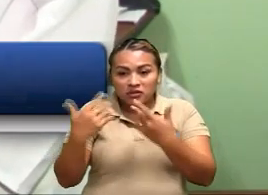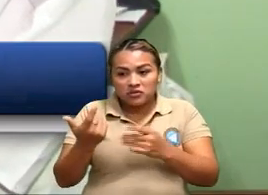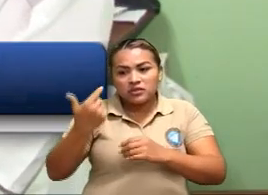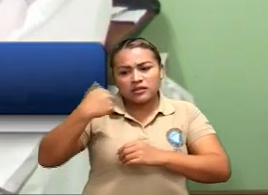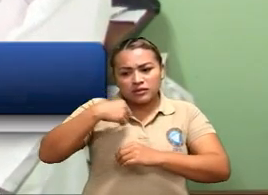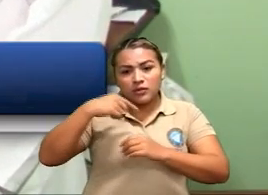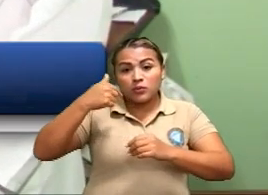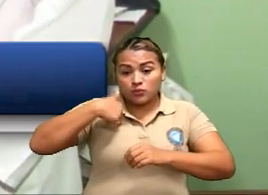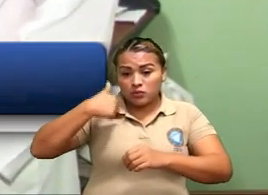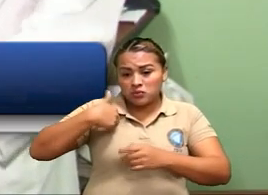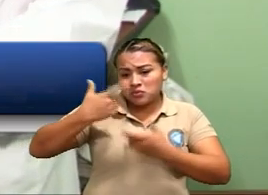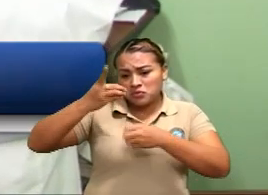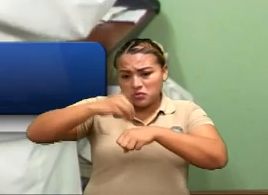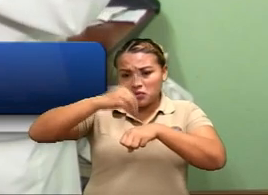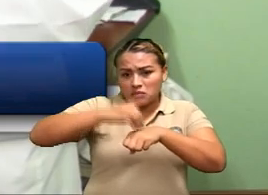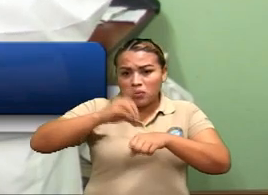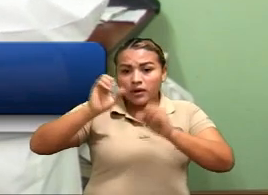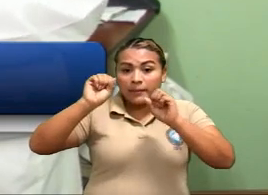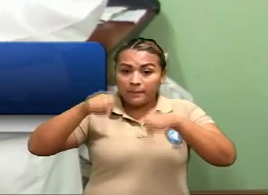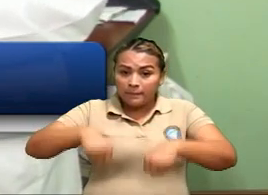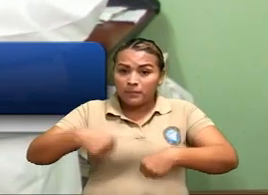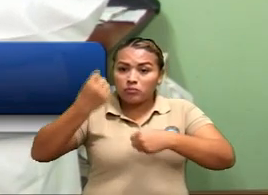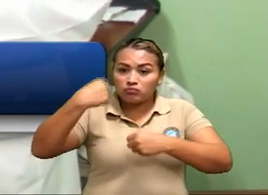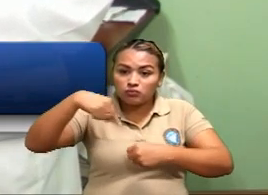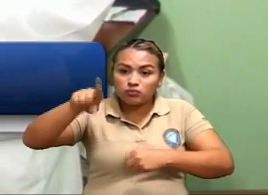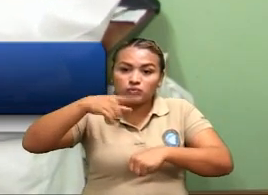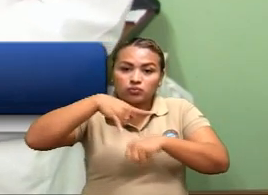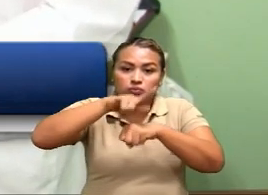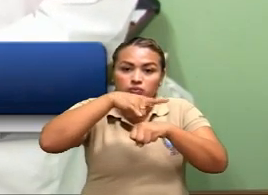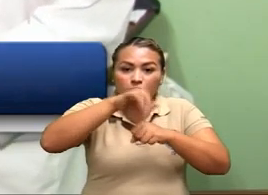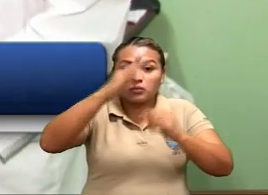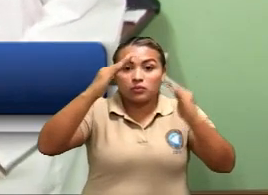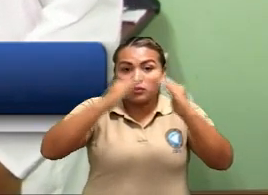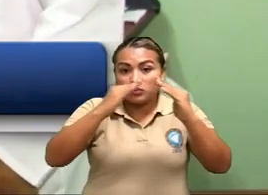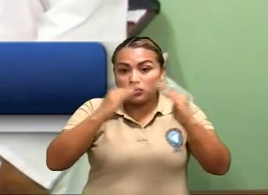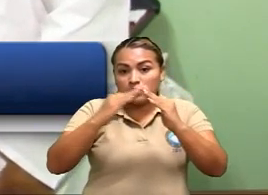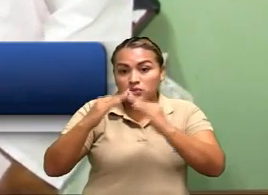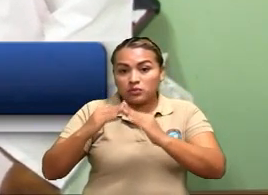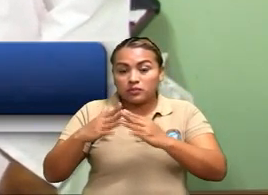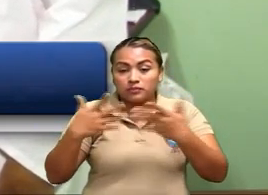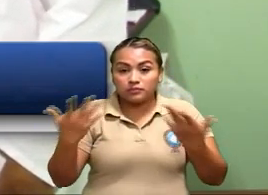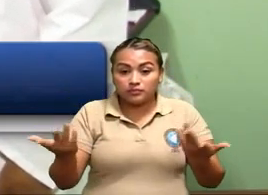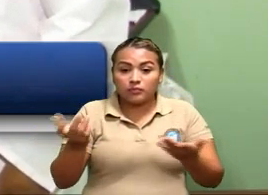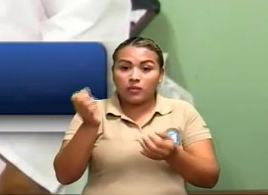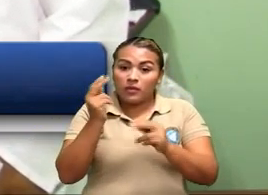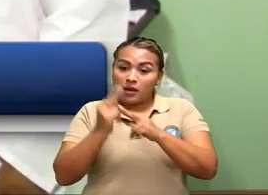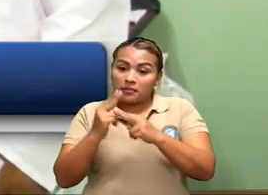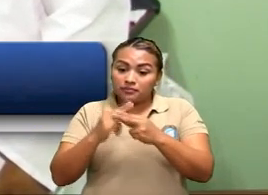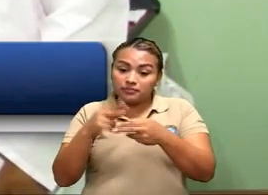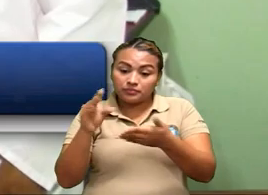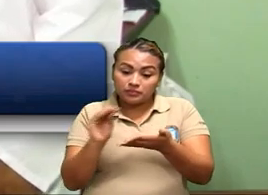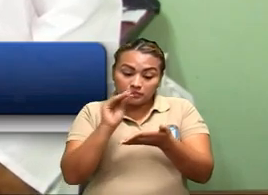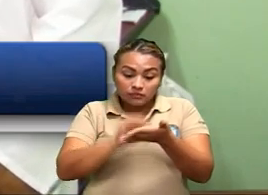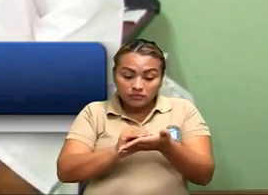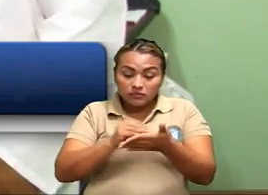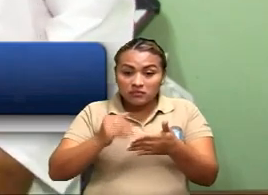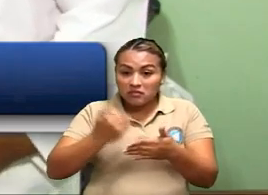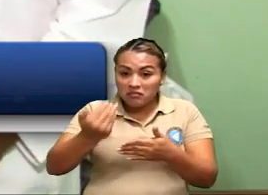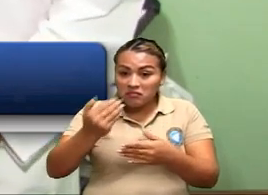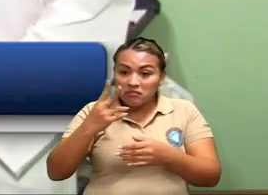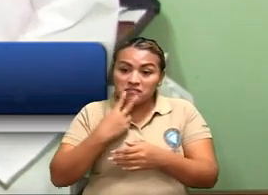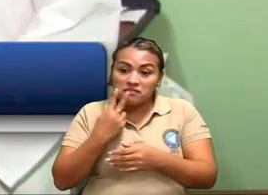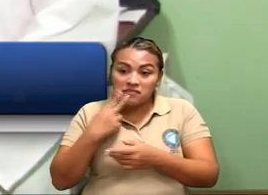casa. Hola. Hay un programa que se buscan, nosotros anotamos a los pacientes y cuando ya no vienen, entonces vamos